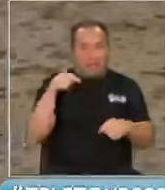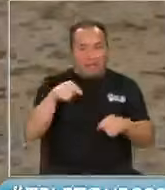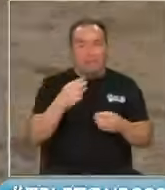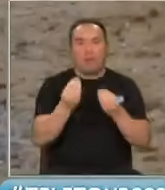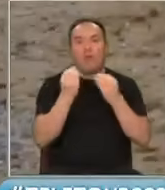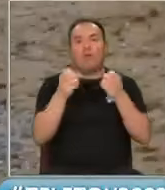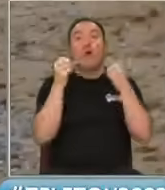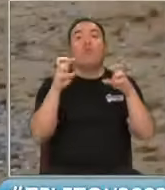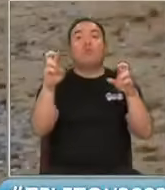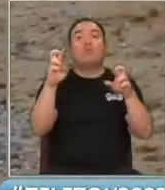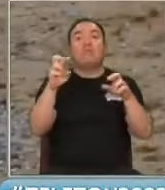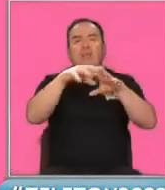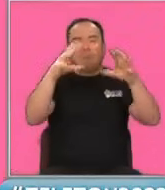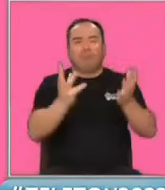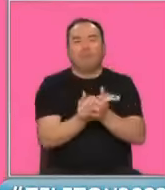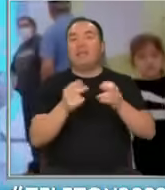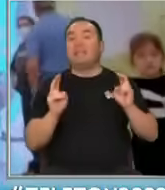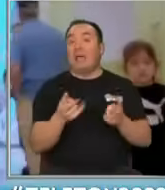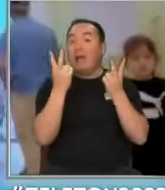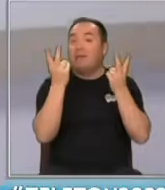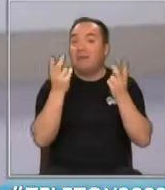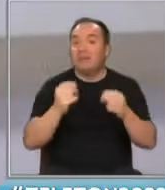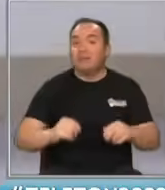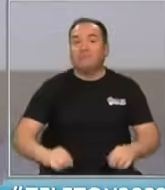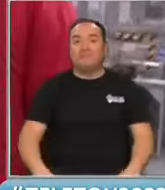opción para salvar el planeta.